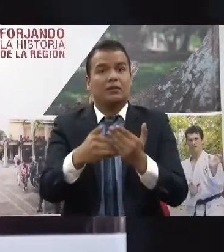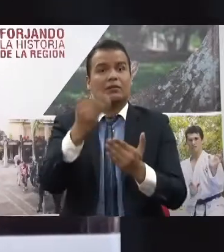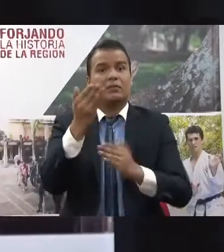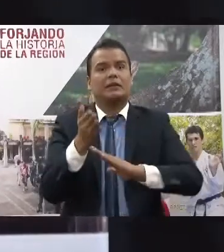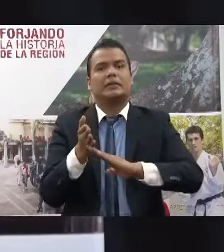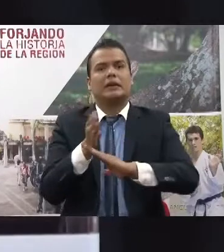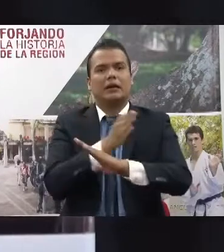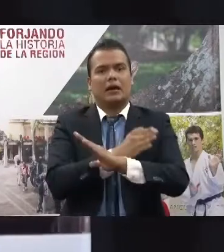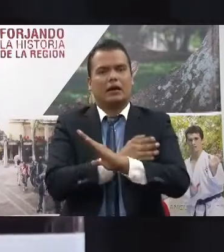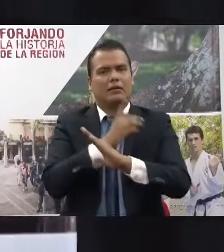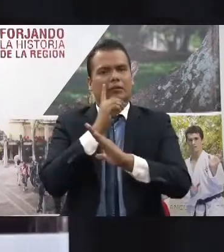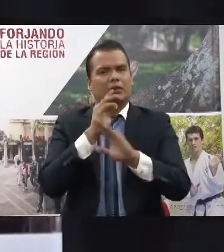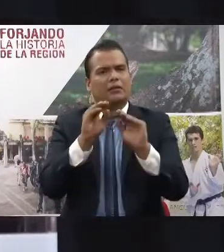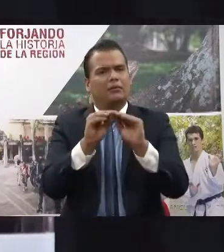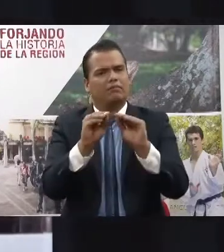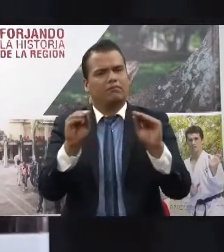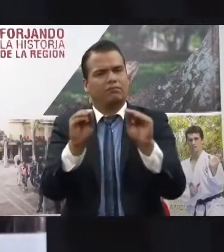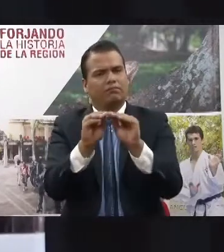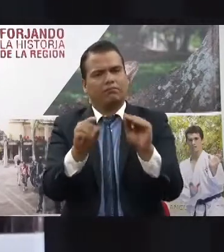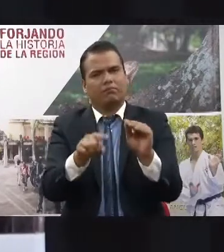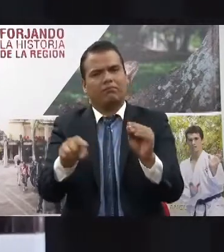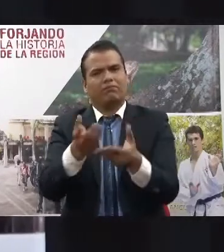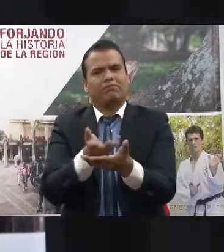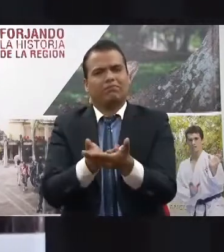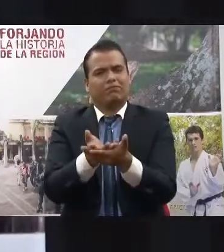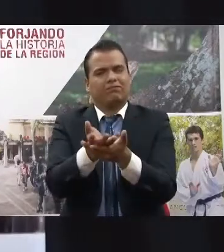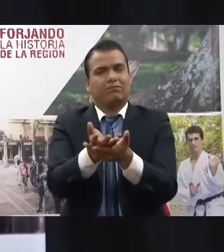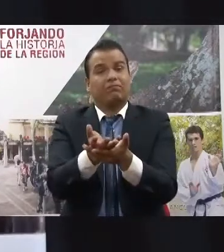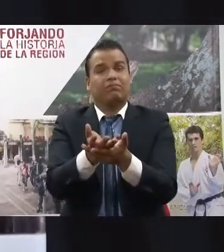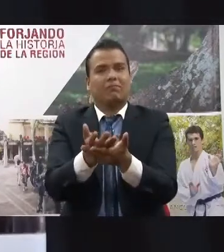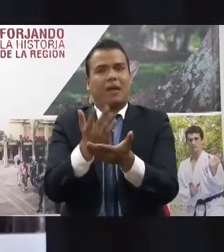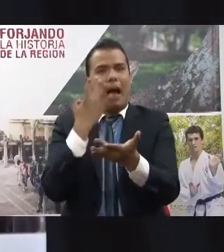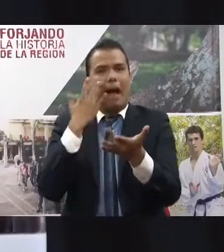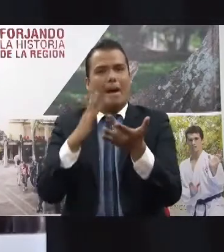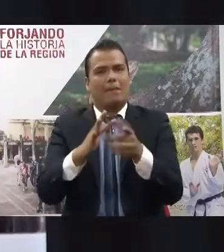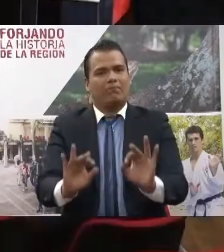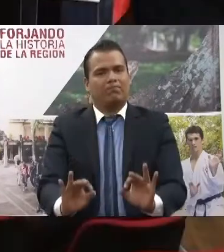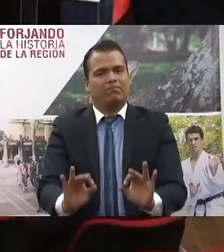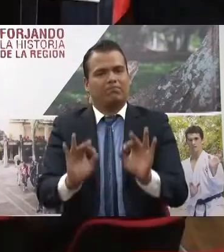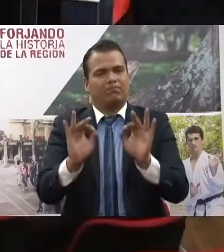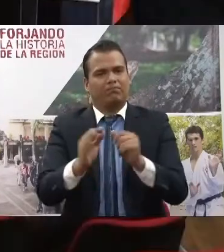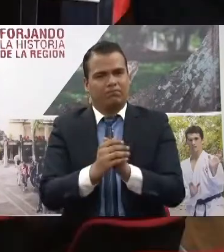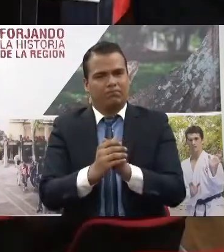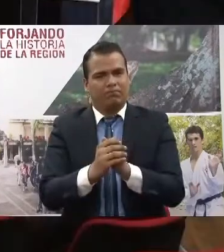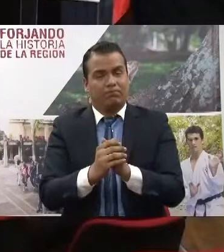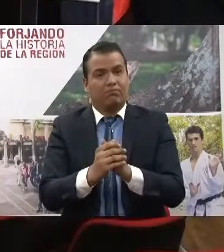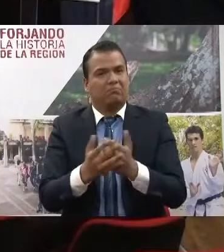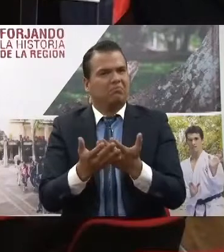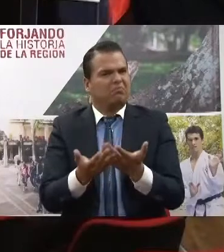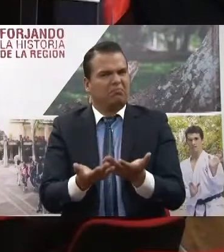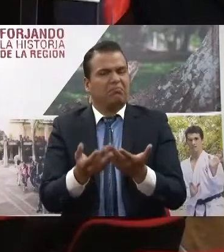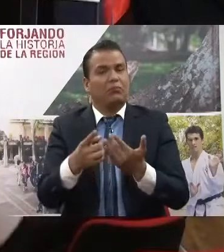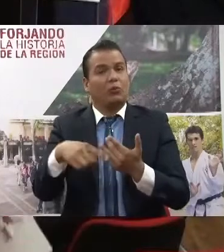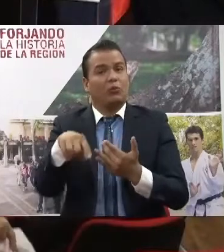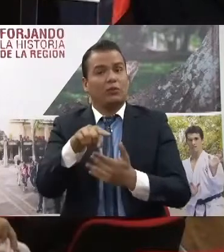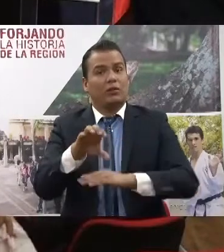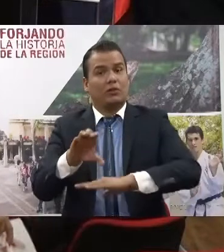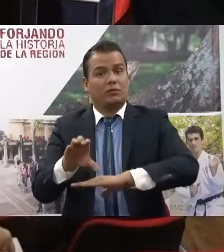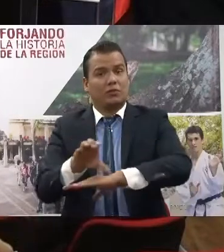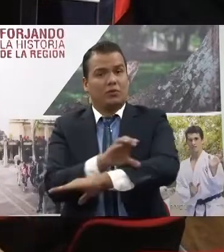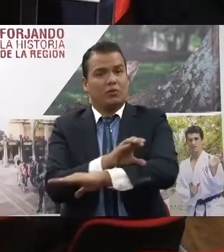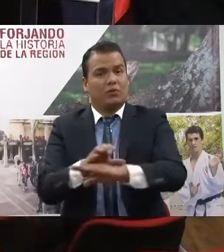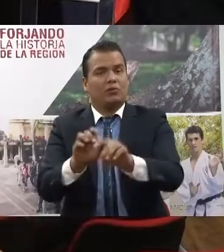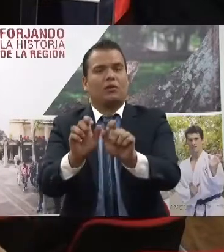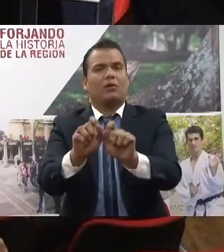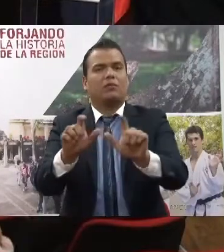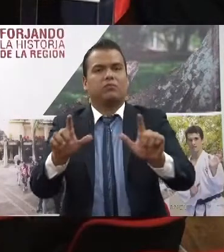ceremonia, tenemos algunas recomendaciones para todos ustedes. Primero, siéntense cerca de la pantalla del